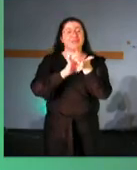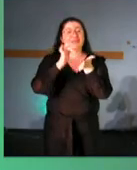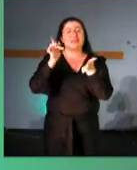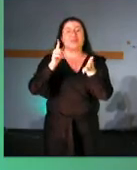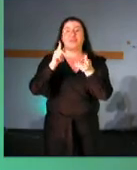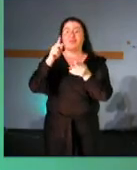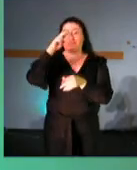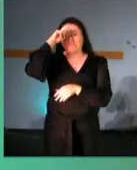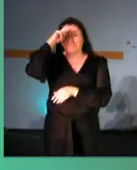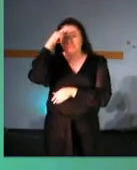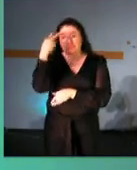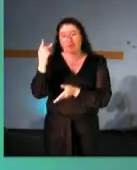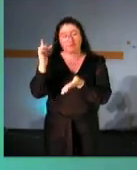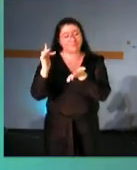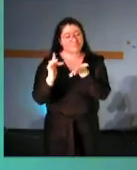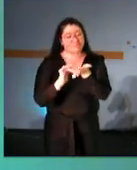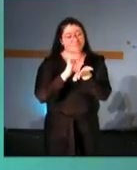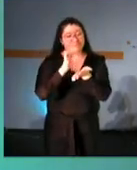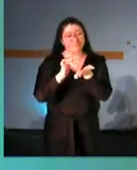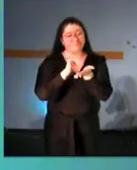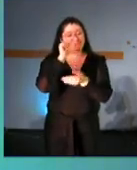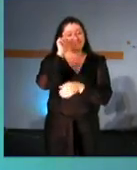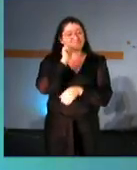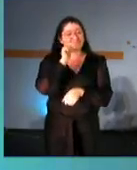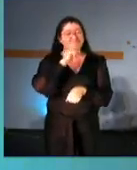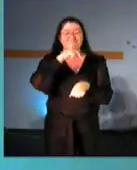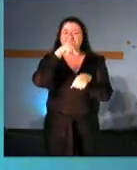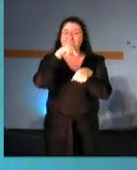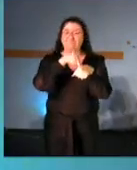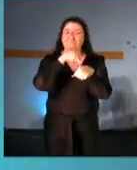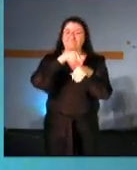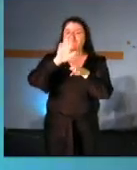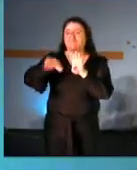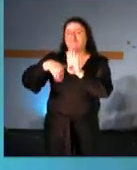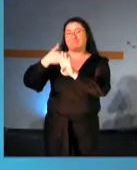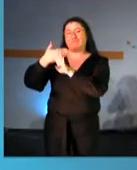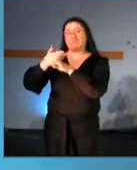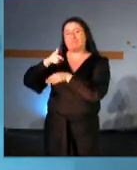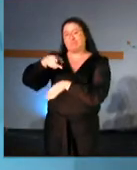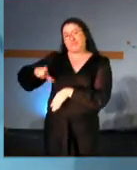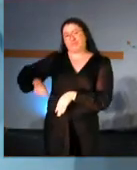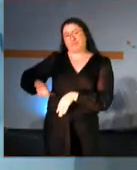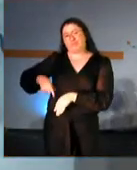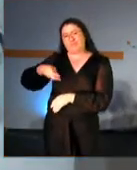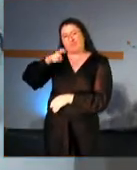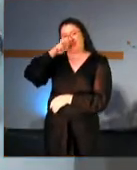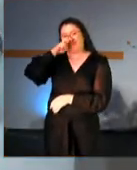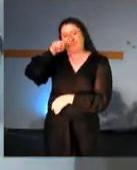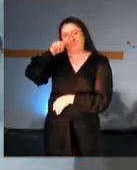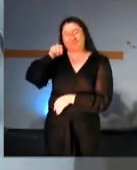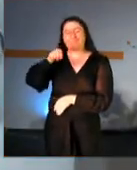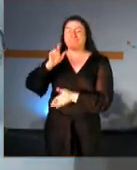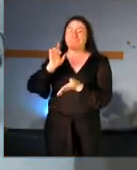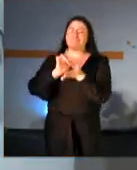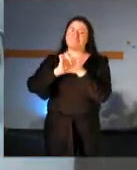que México ha dado a las luchas contra la dictadura en Nicaragua.